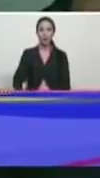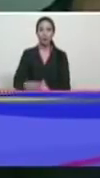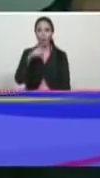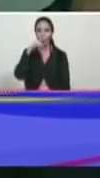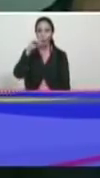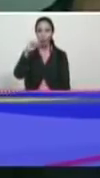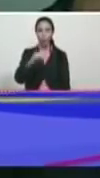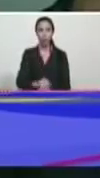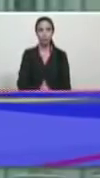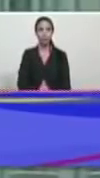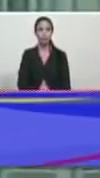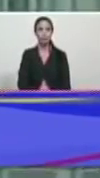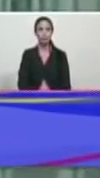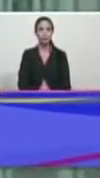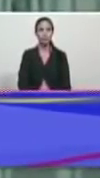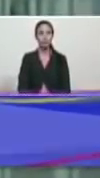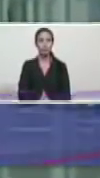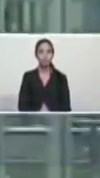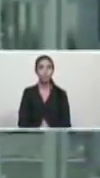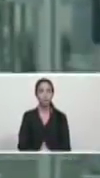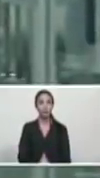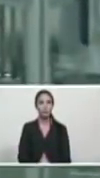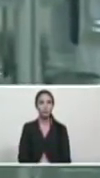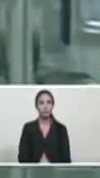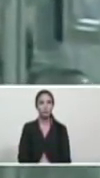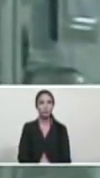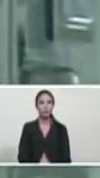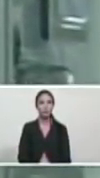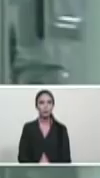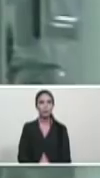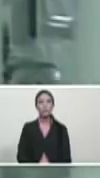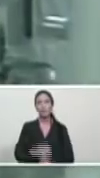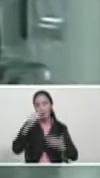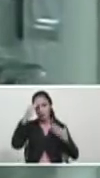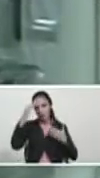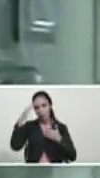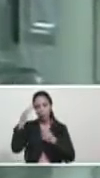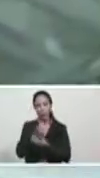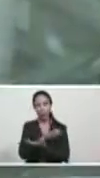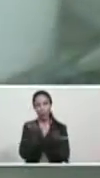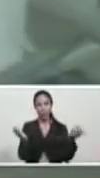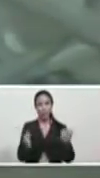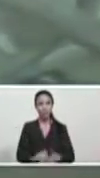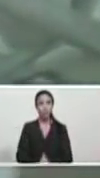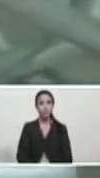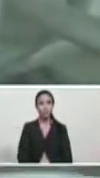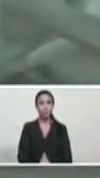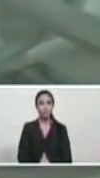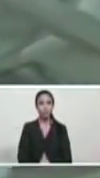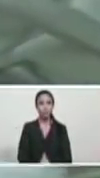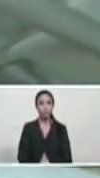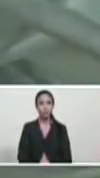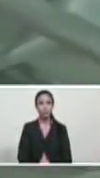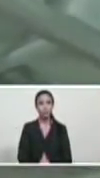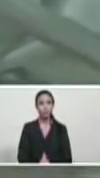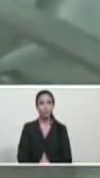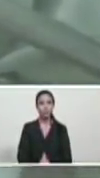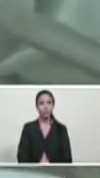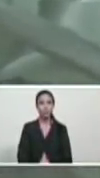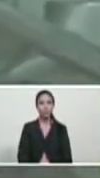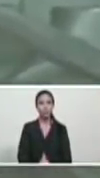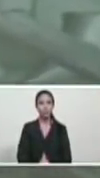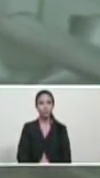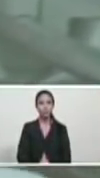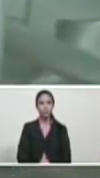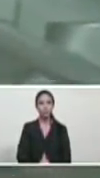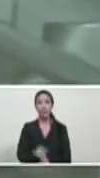Maduro, presidente constitucional de Venezuela, saludos a todas las autoridades presentes y al pueblo general que nos ve en estos momentos. Nos